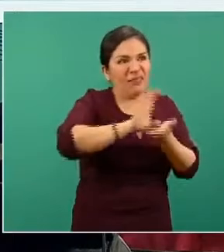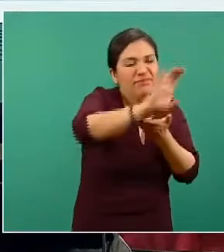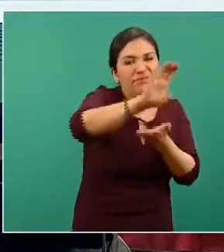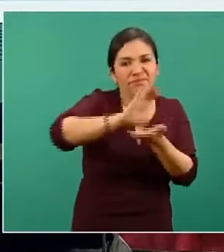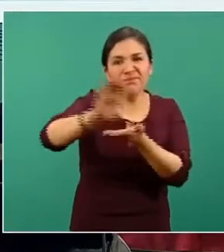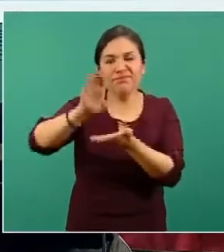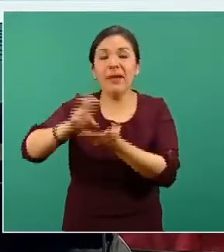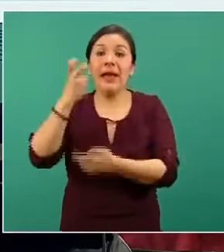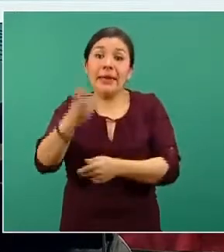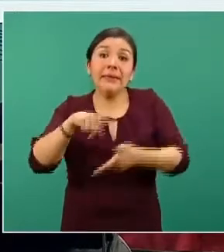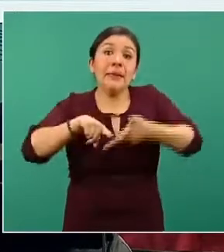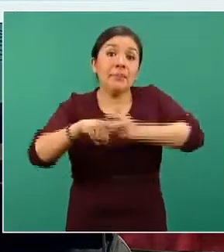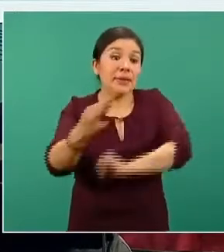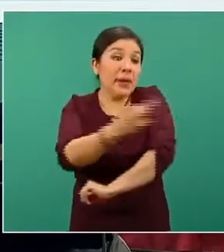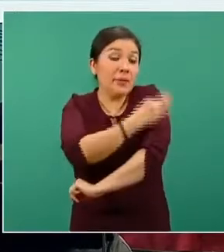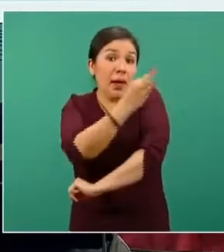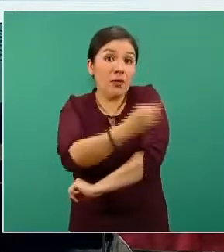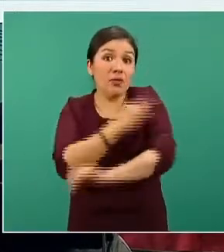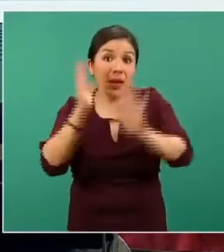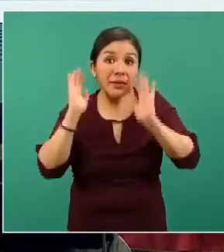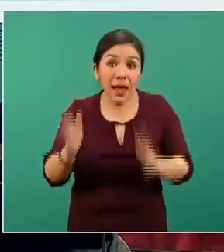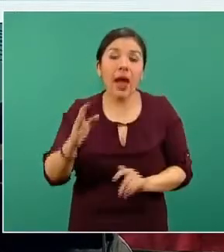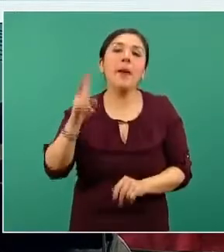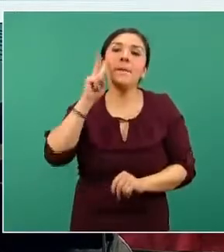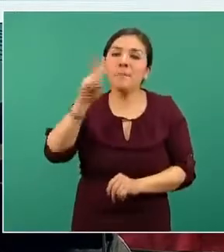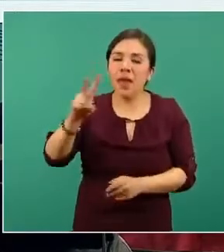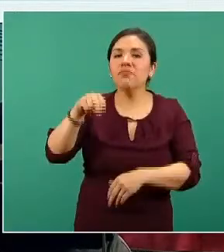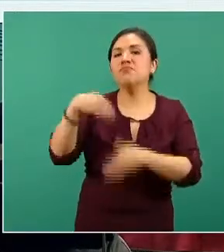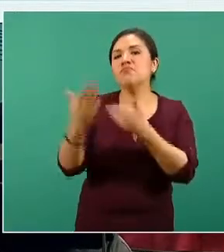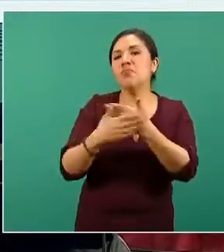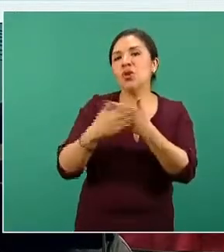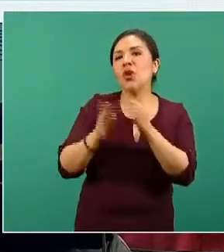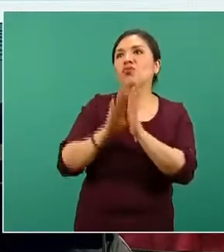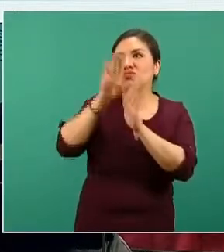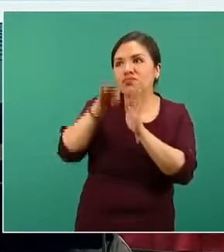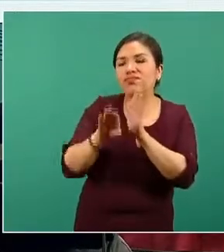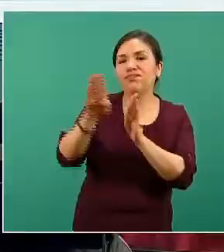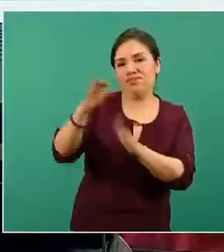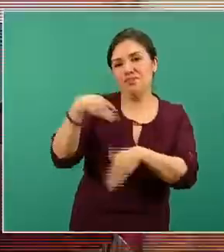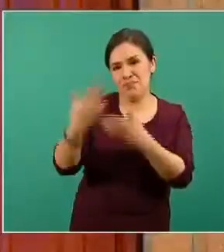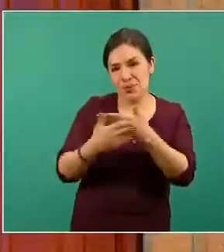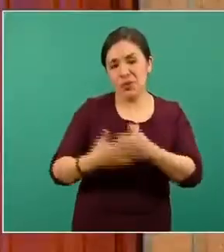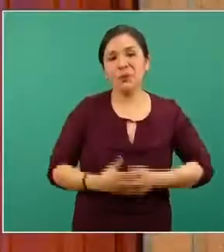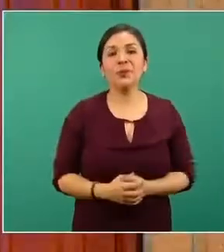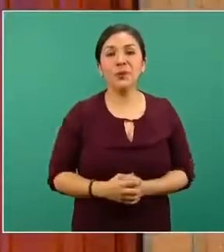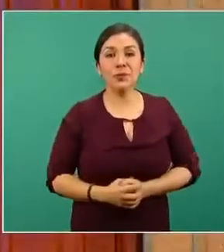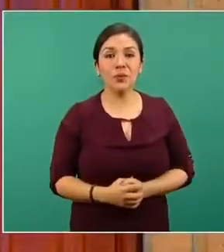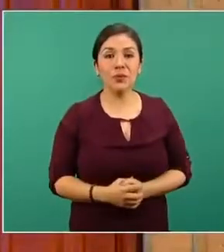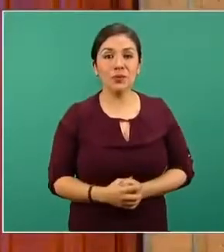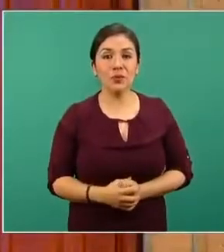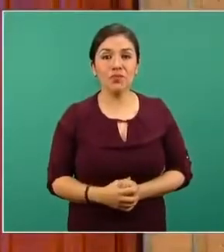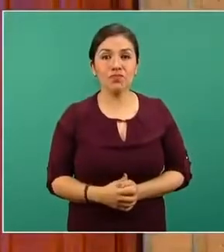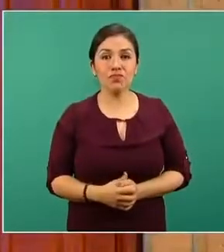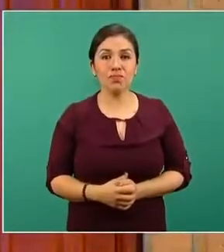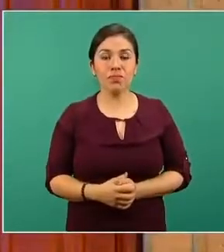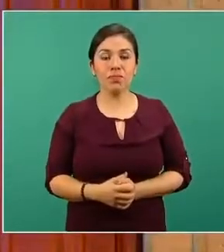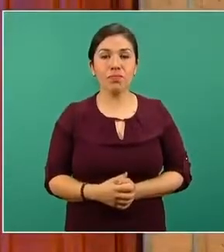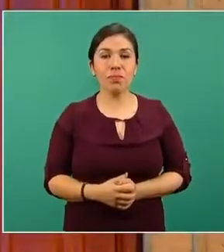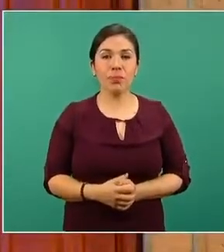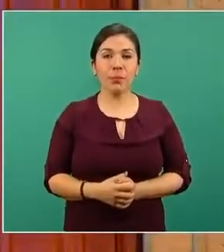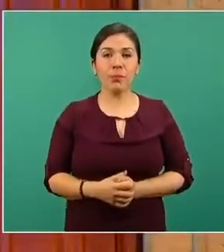su aplicación estará evidenciándose en estas gráficas muy pronto. Si vemos la siguiente diapositiva, tenemos el